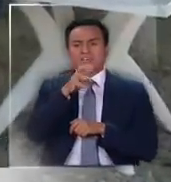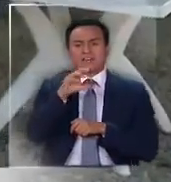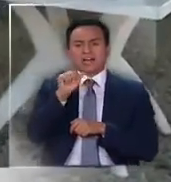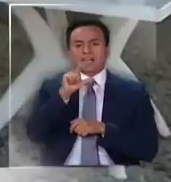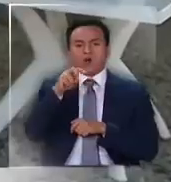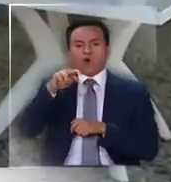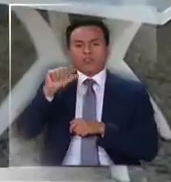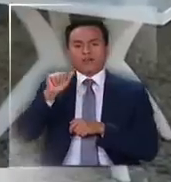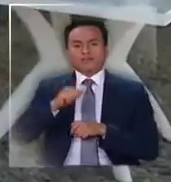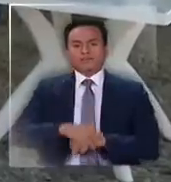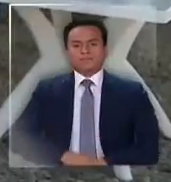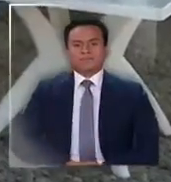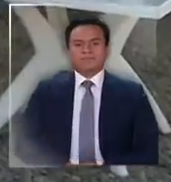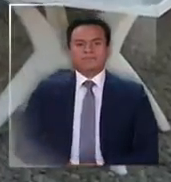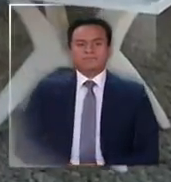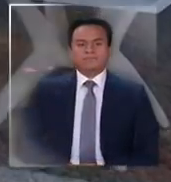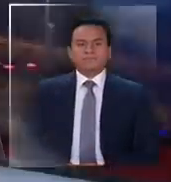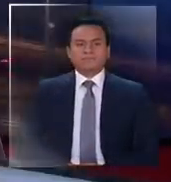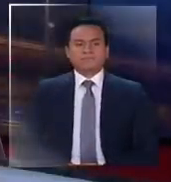Leona.